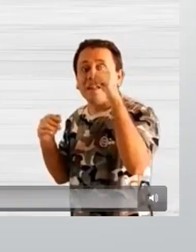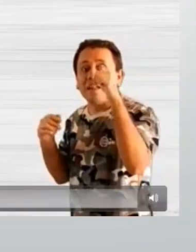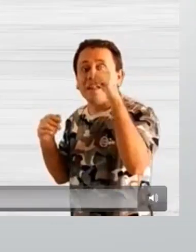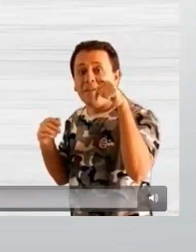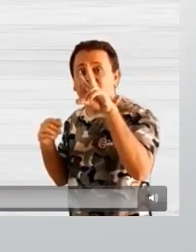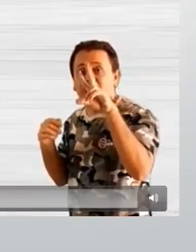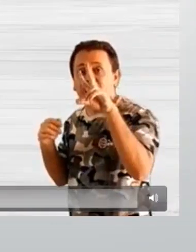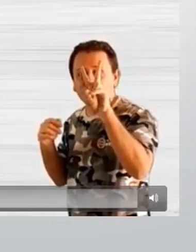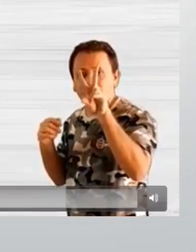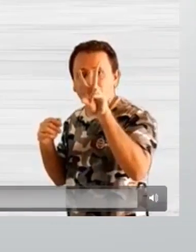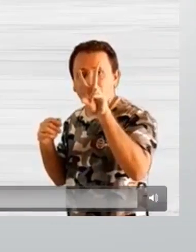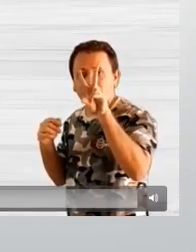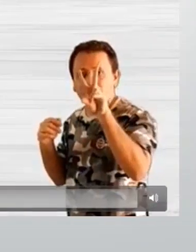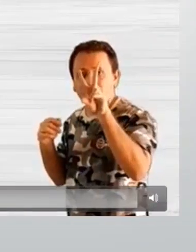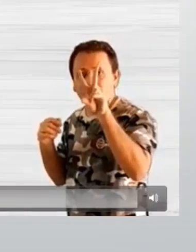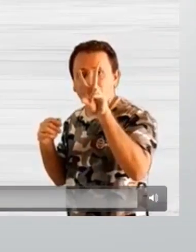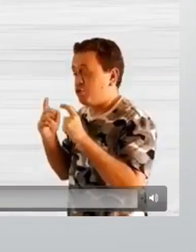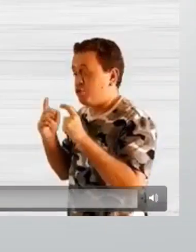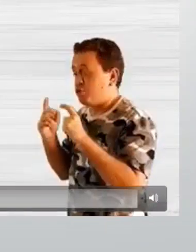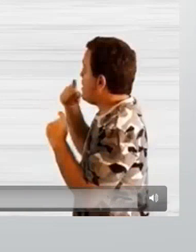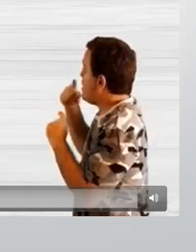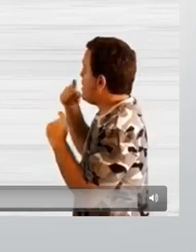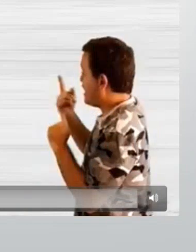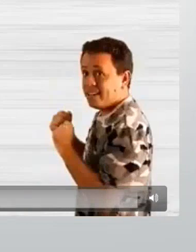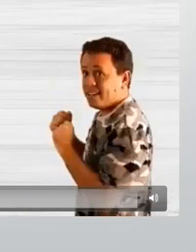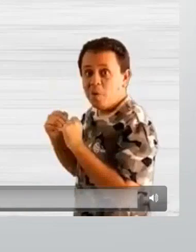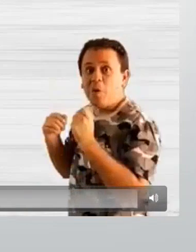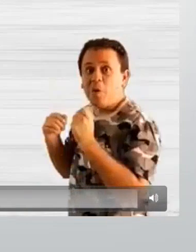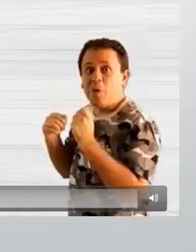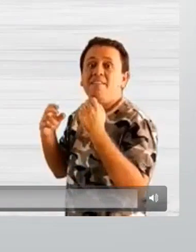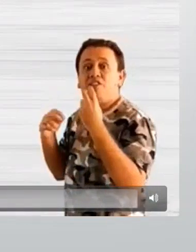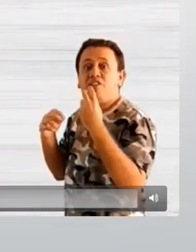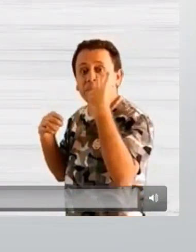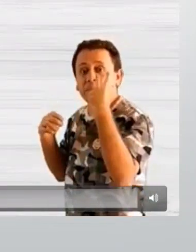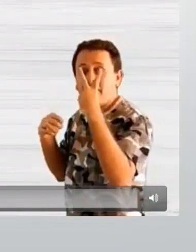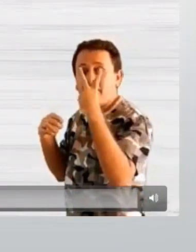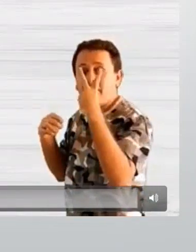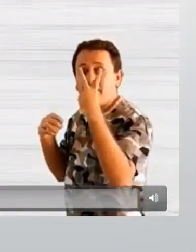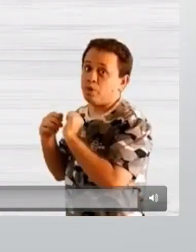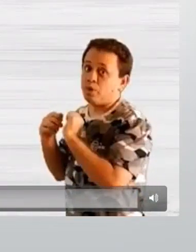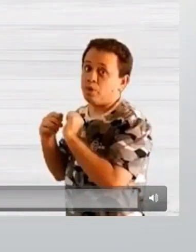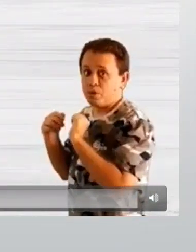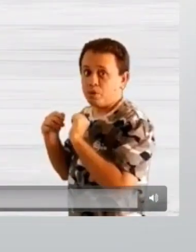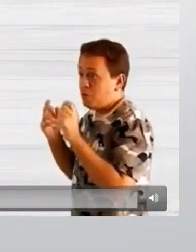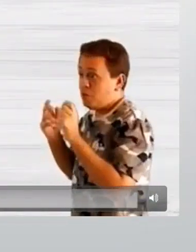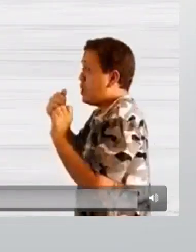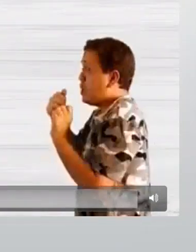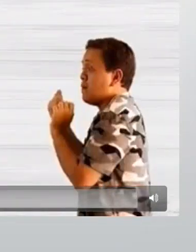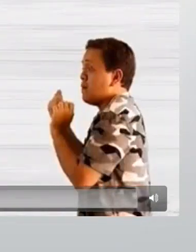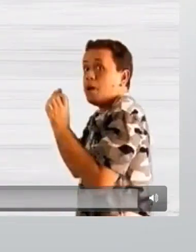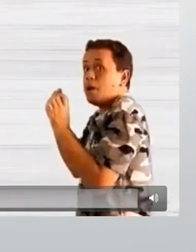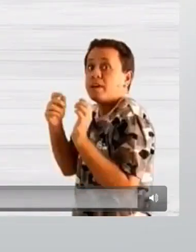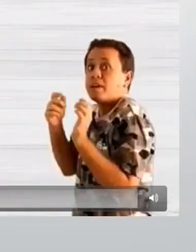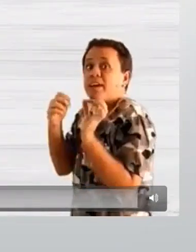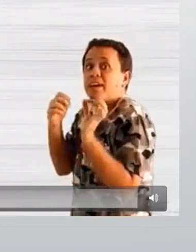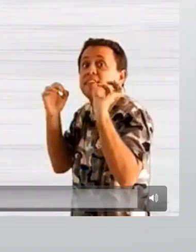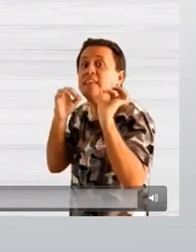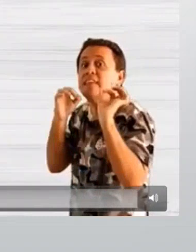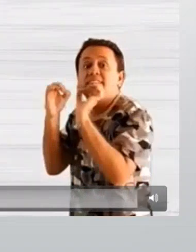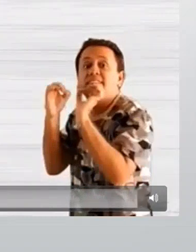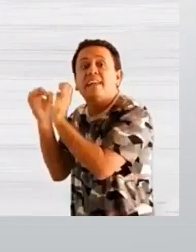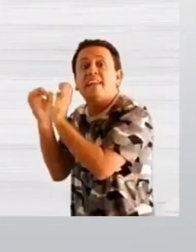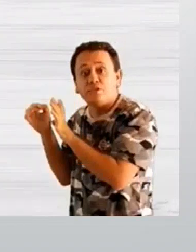la velocidad va a bajar 2 metros por segundo. ¿Sí? En cada segundo la velocidad va a bajar 2 metros por segundo. Y va a bajar porque